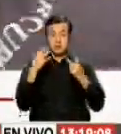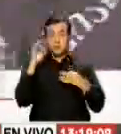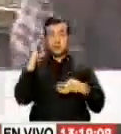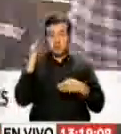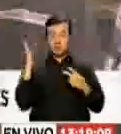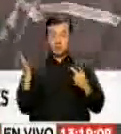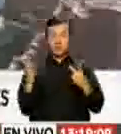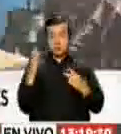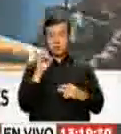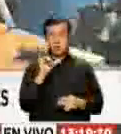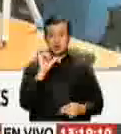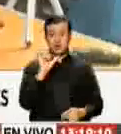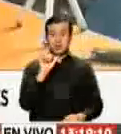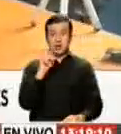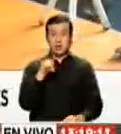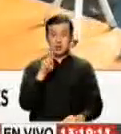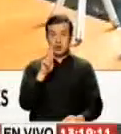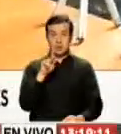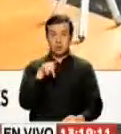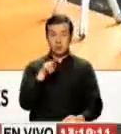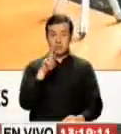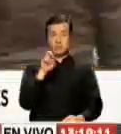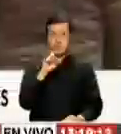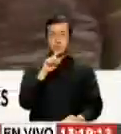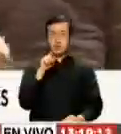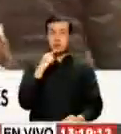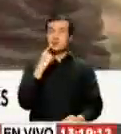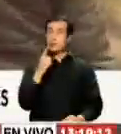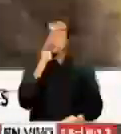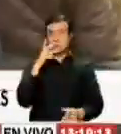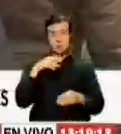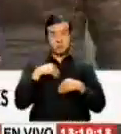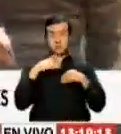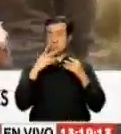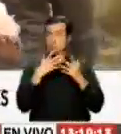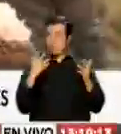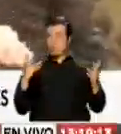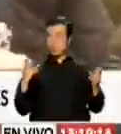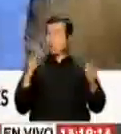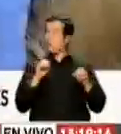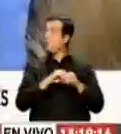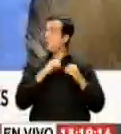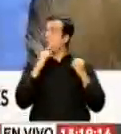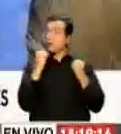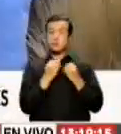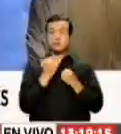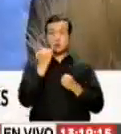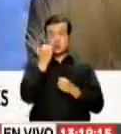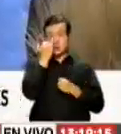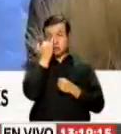Yacu Pérez, presidente de la Ecuarunari, advierte que de no dar paso a la consulta, la organización